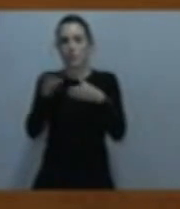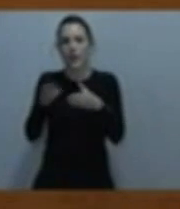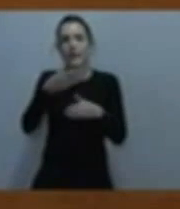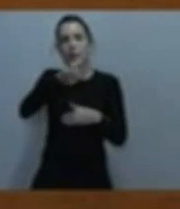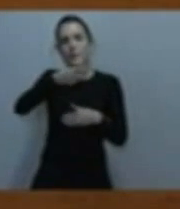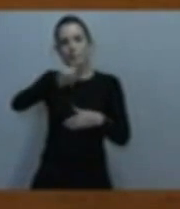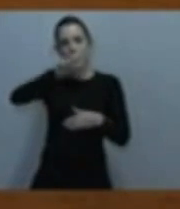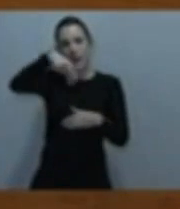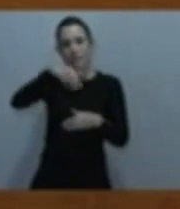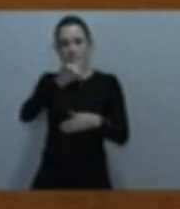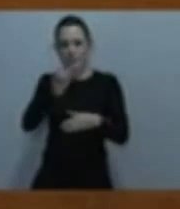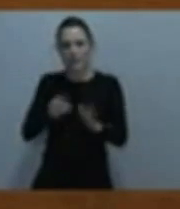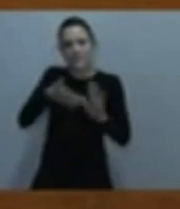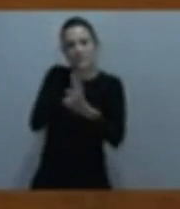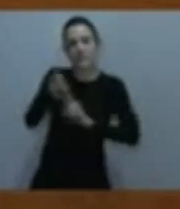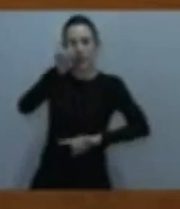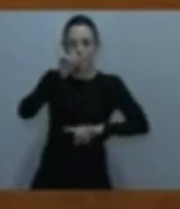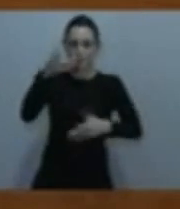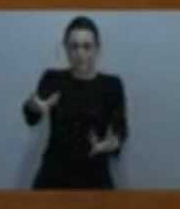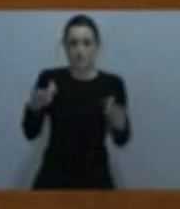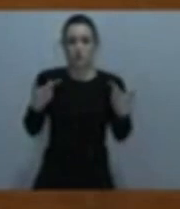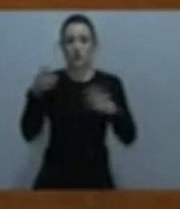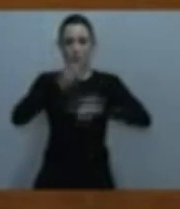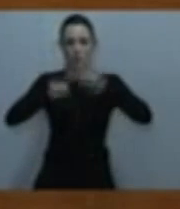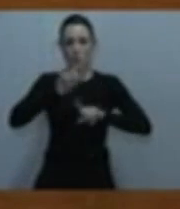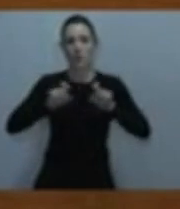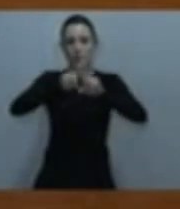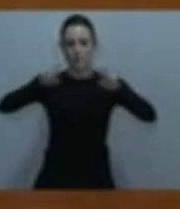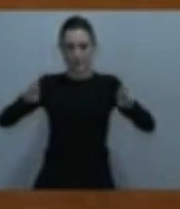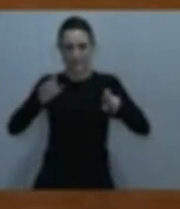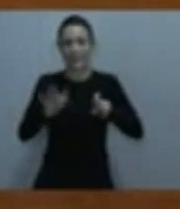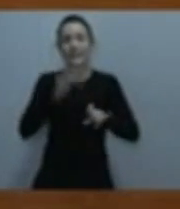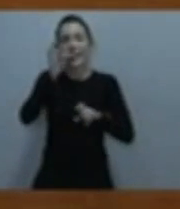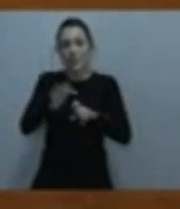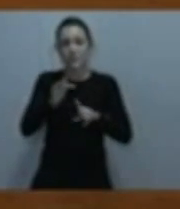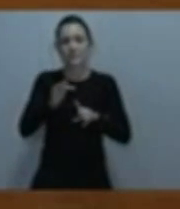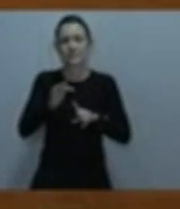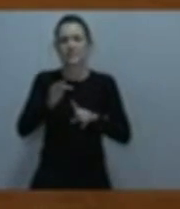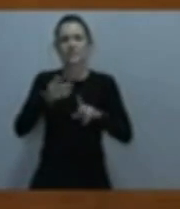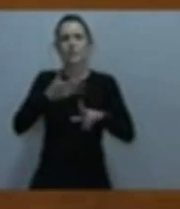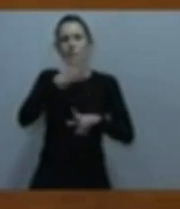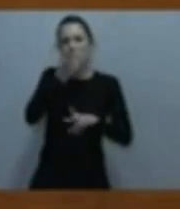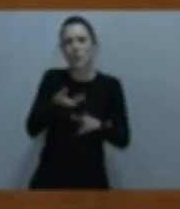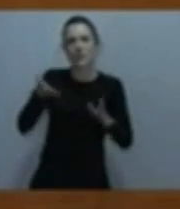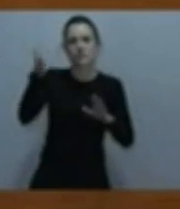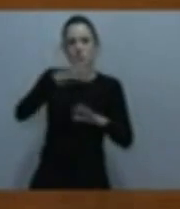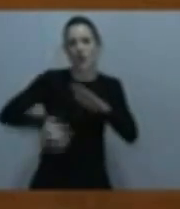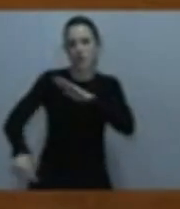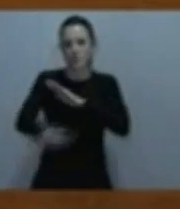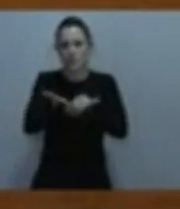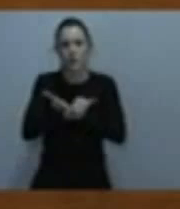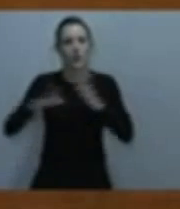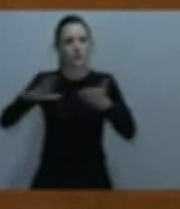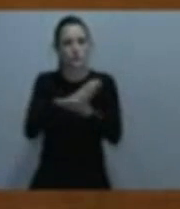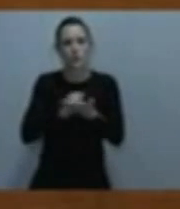de Sogepsa, que su cúmulo de pufos, sentencias judiciales contrarias y desvergüenzas varias merecen su cese.